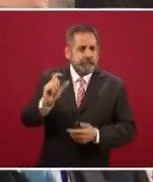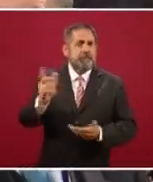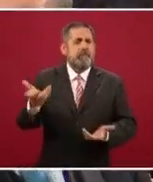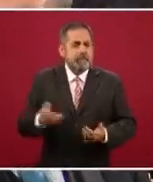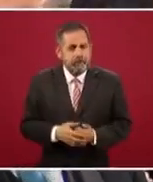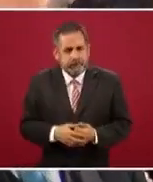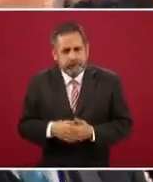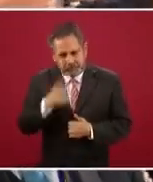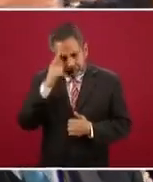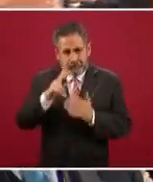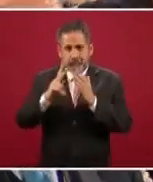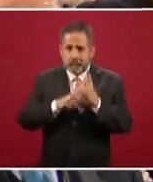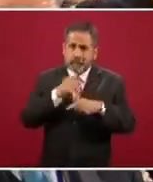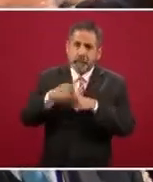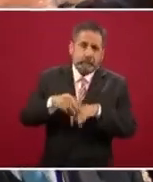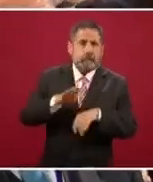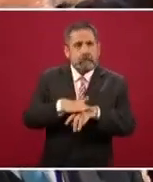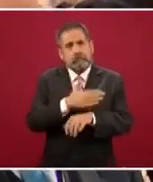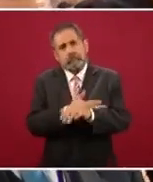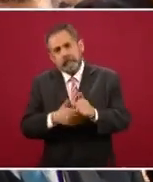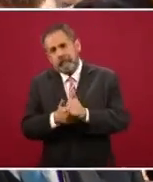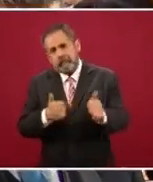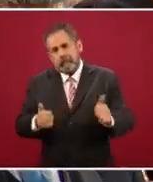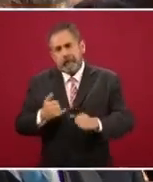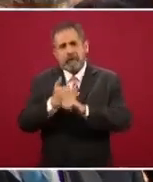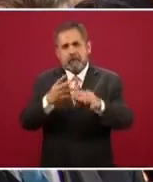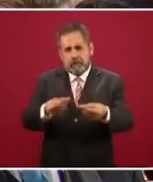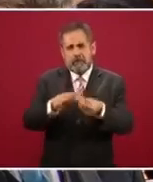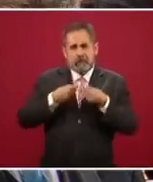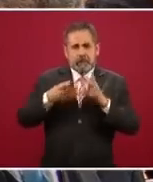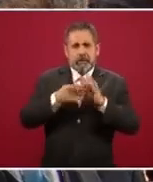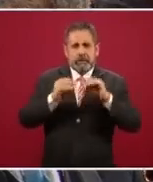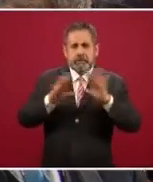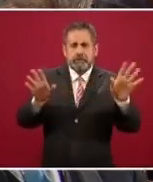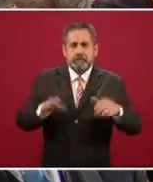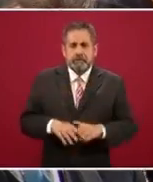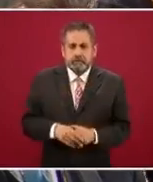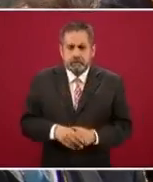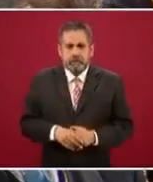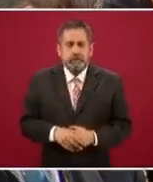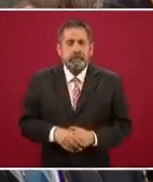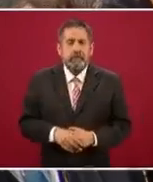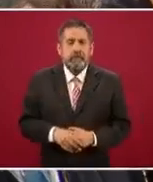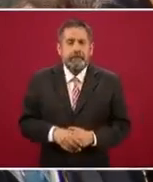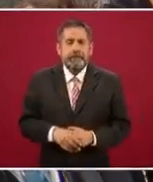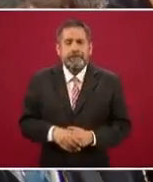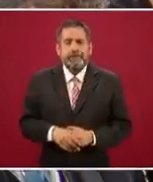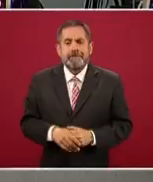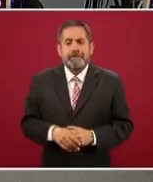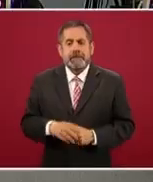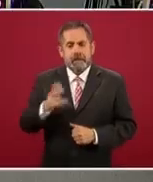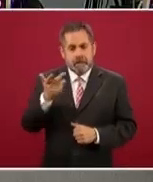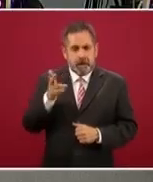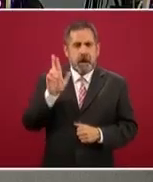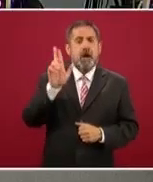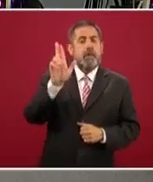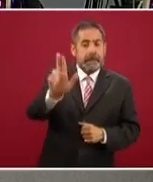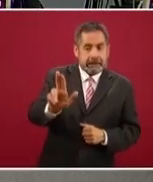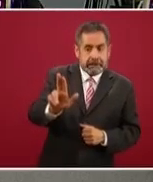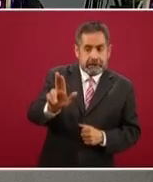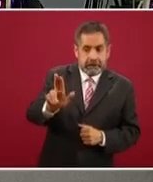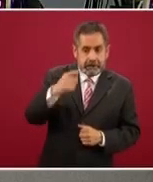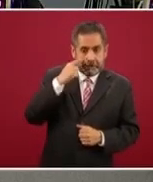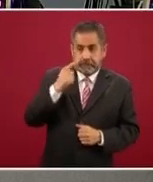que no ocurran esos retrasos? Y si nos puede dar información más amplia el sobre martes, la vacuna, también. El martes próximo que vienen